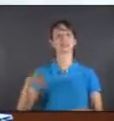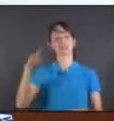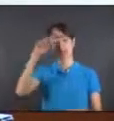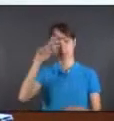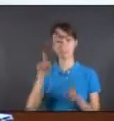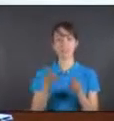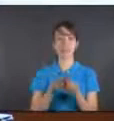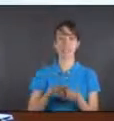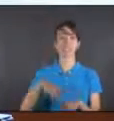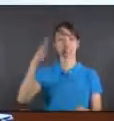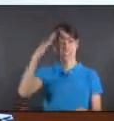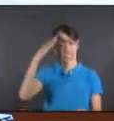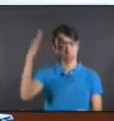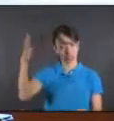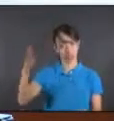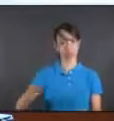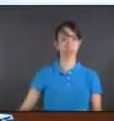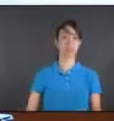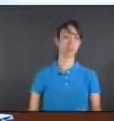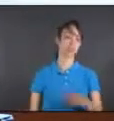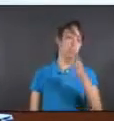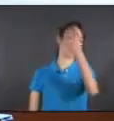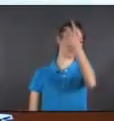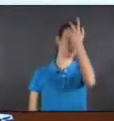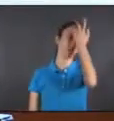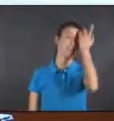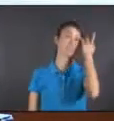escribano metió también su,